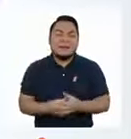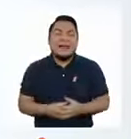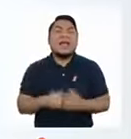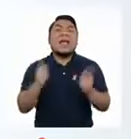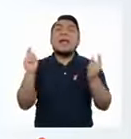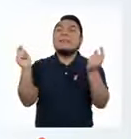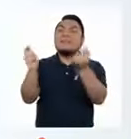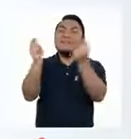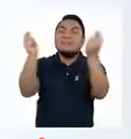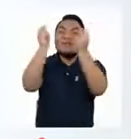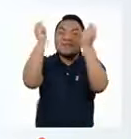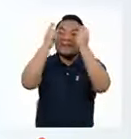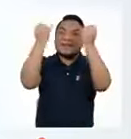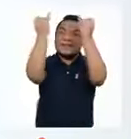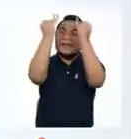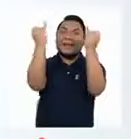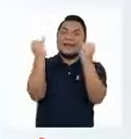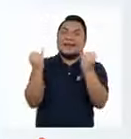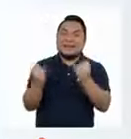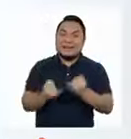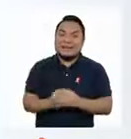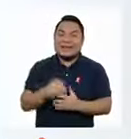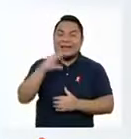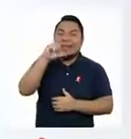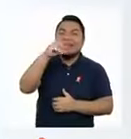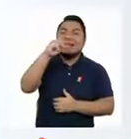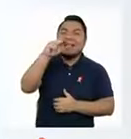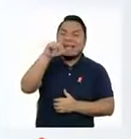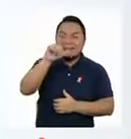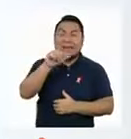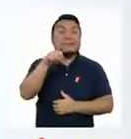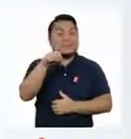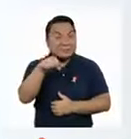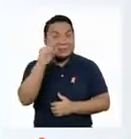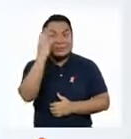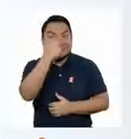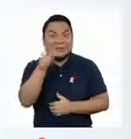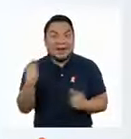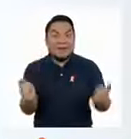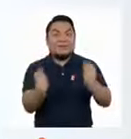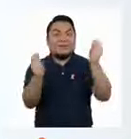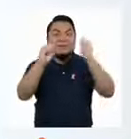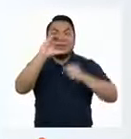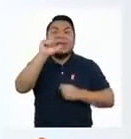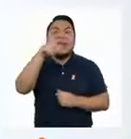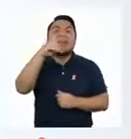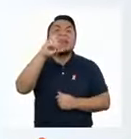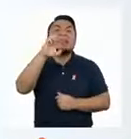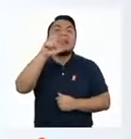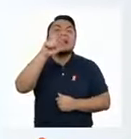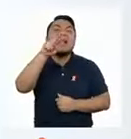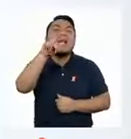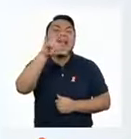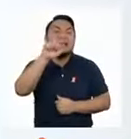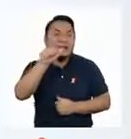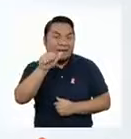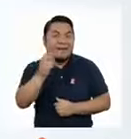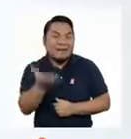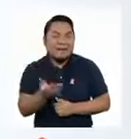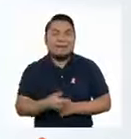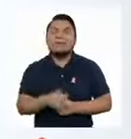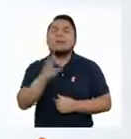Candelaria. ¡Ay, qué bonito! ¡La fiesta de la Candelaria! ¿Cómo